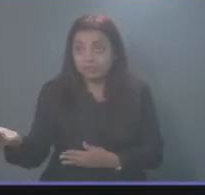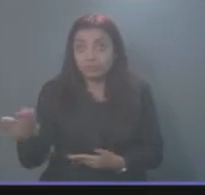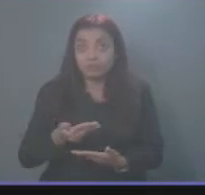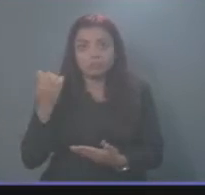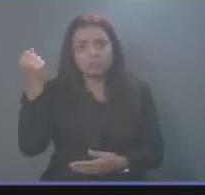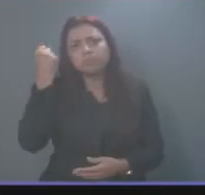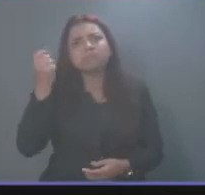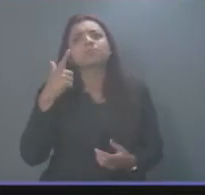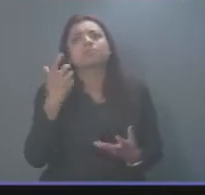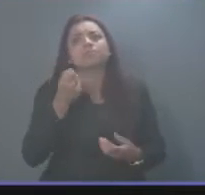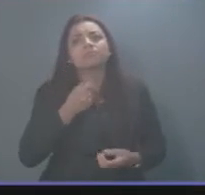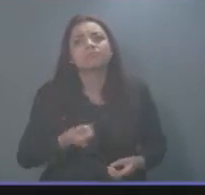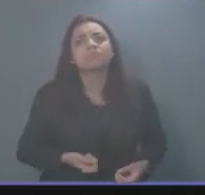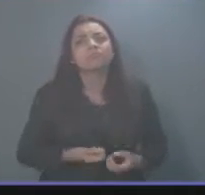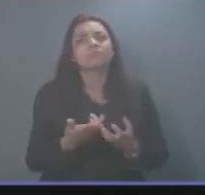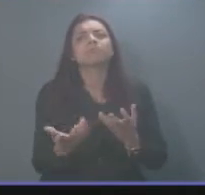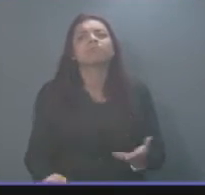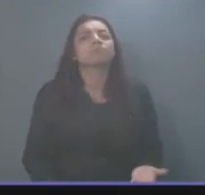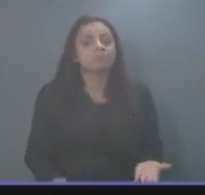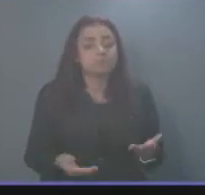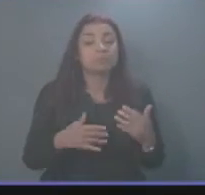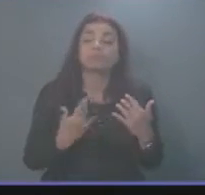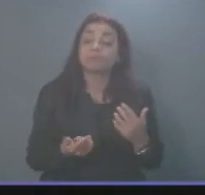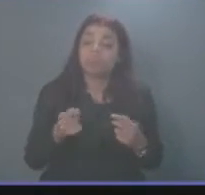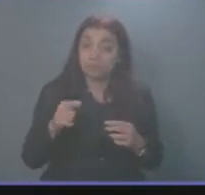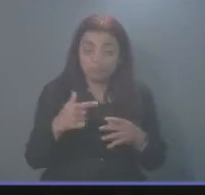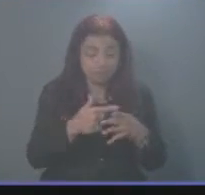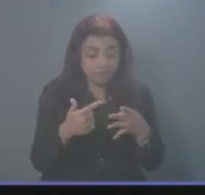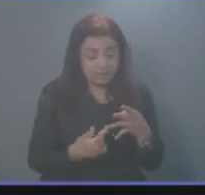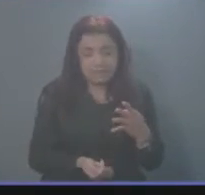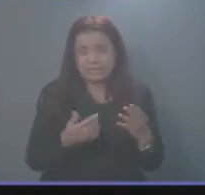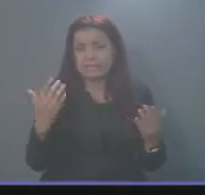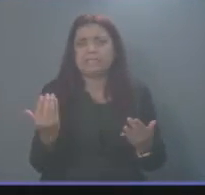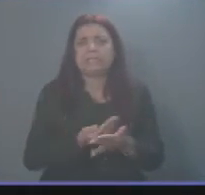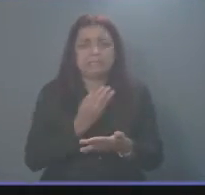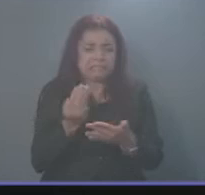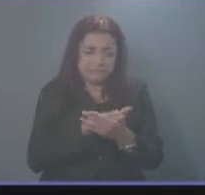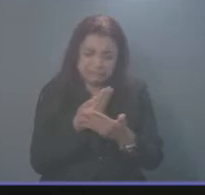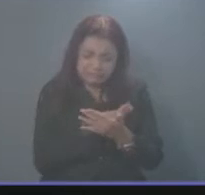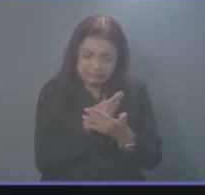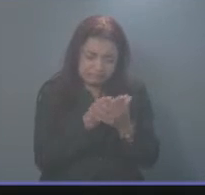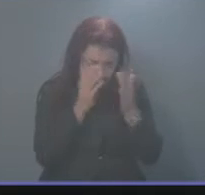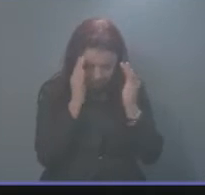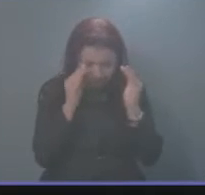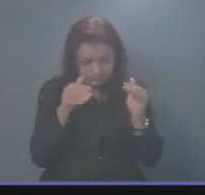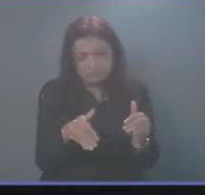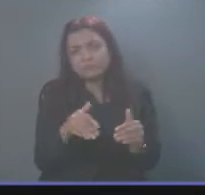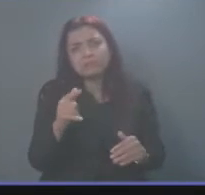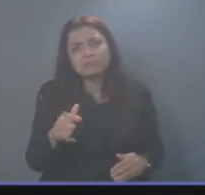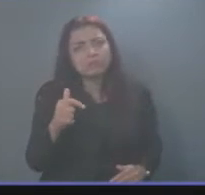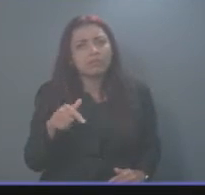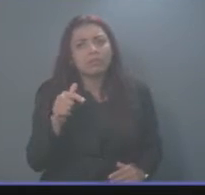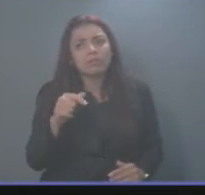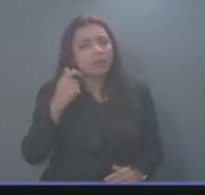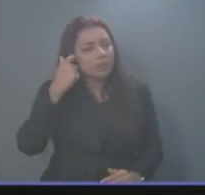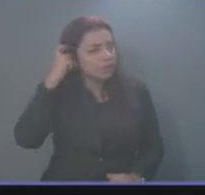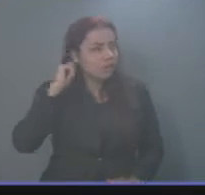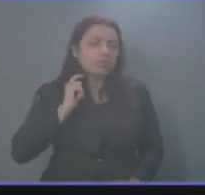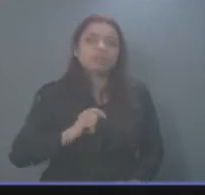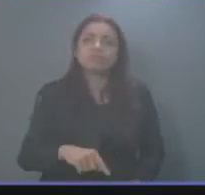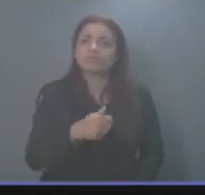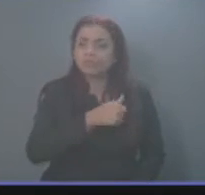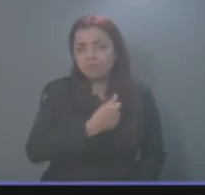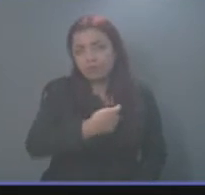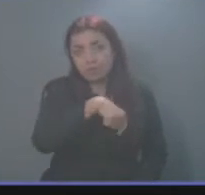también comentarles que cuenta con un estudio hecho por un asesor